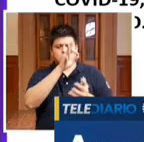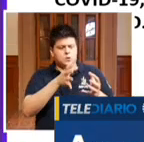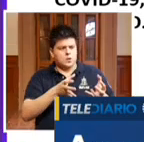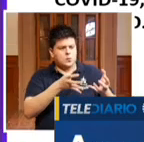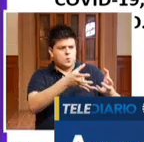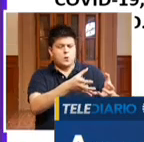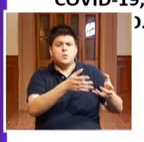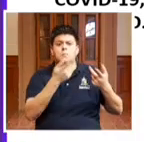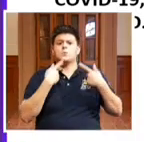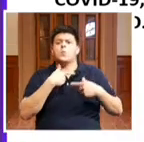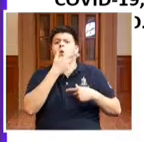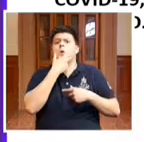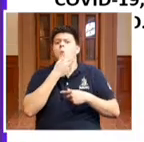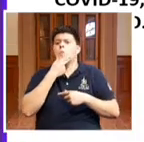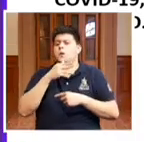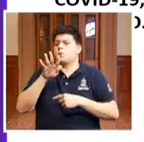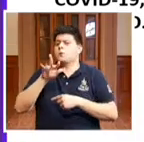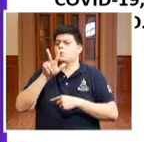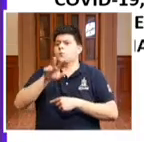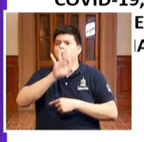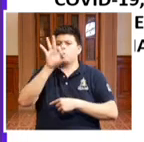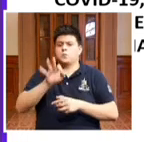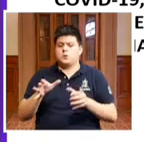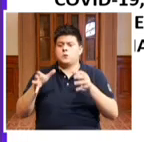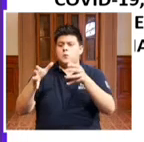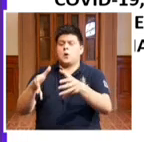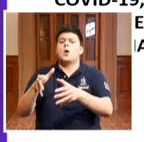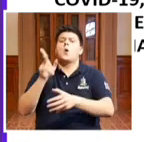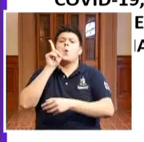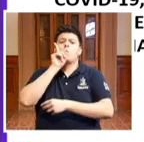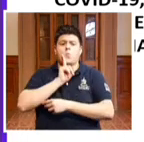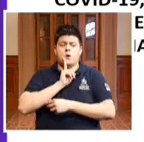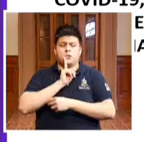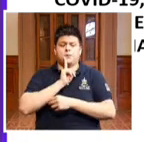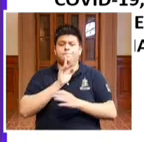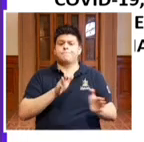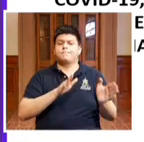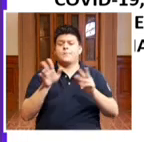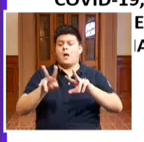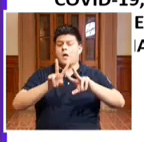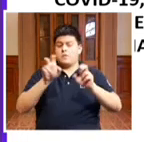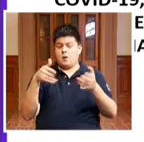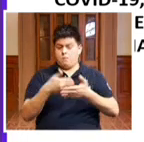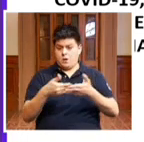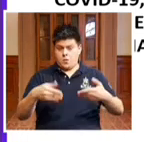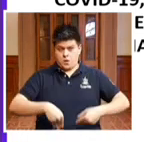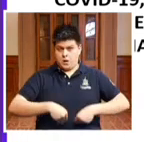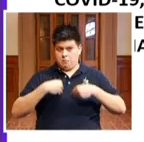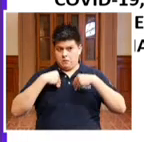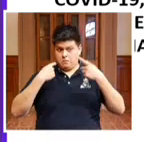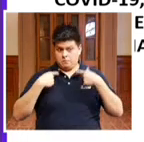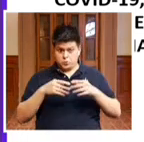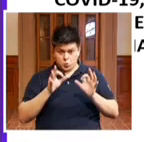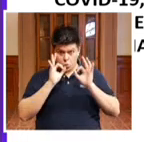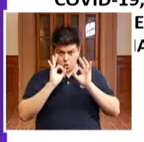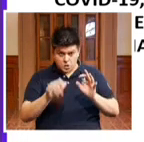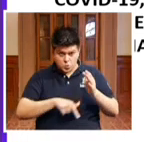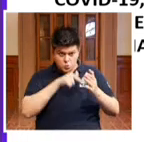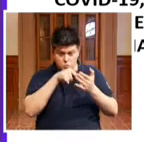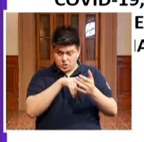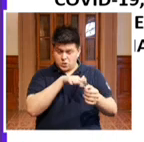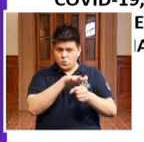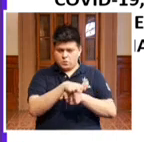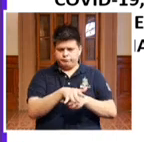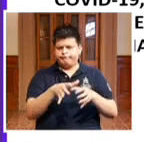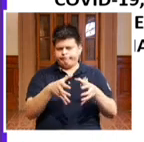52% masculino, 48% femenino, y respecto al lugar de residencia,